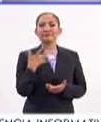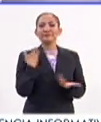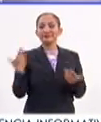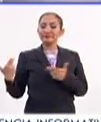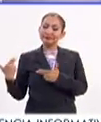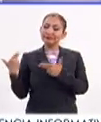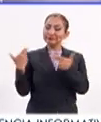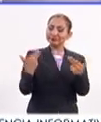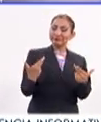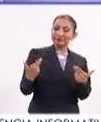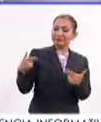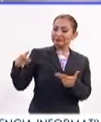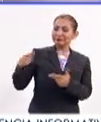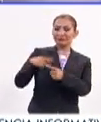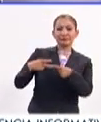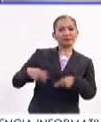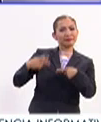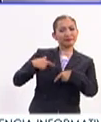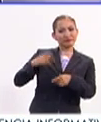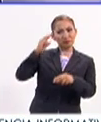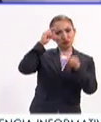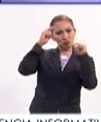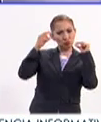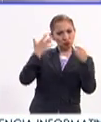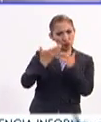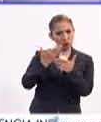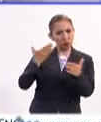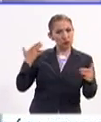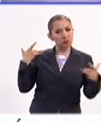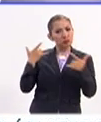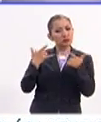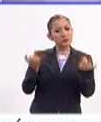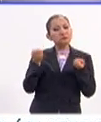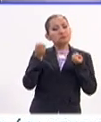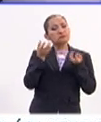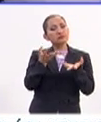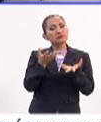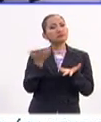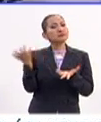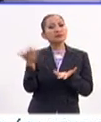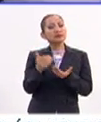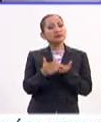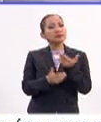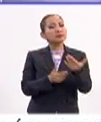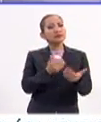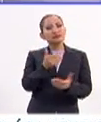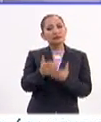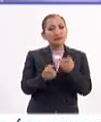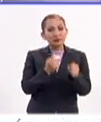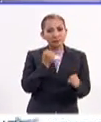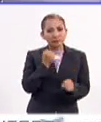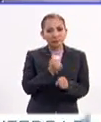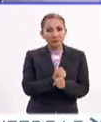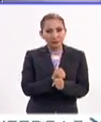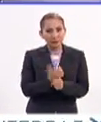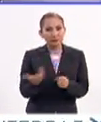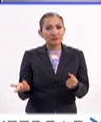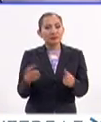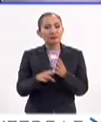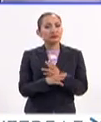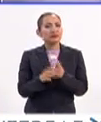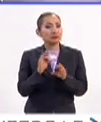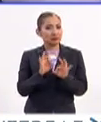la herencia, al legado de grandes pensadores mexicanos y que por supuesto han creado a lo largo de estos años